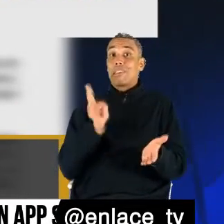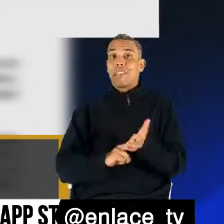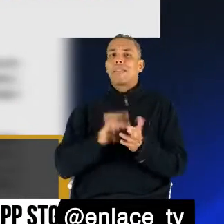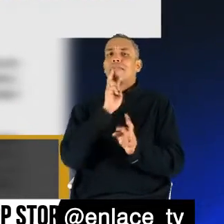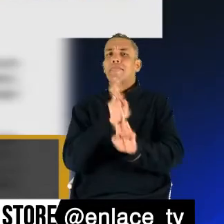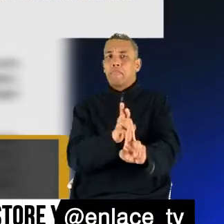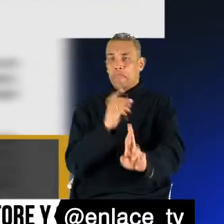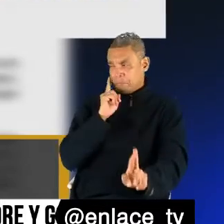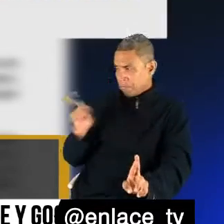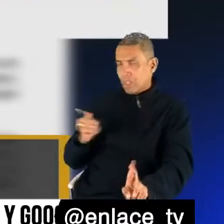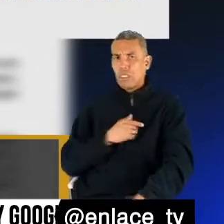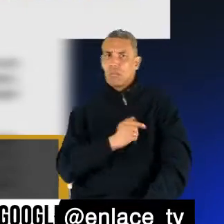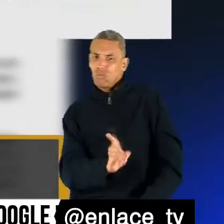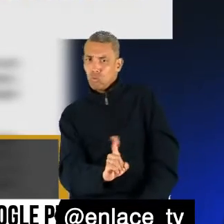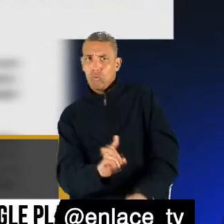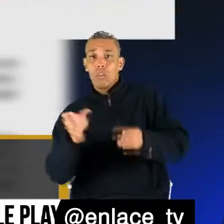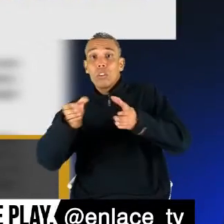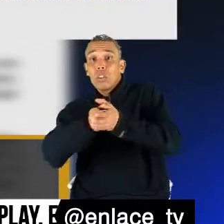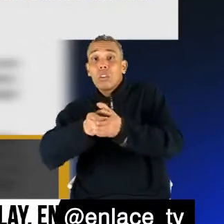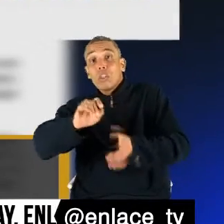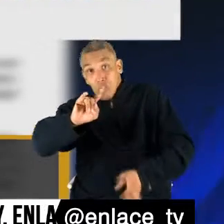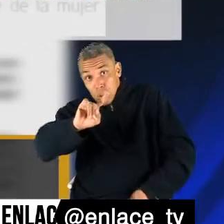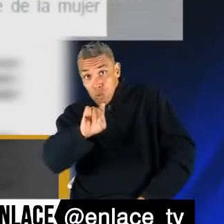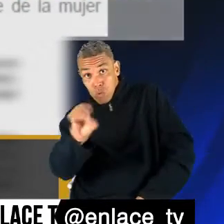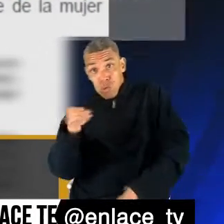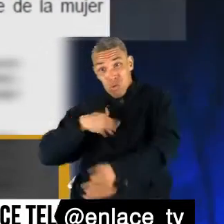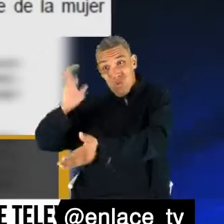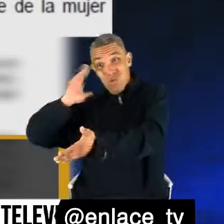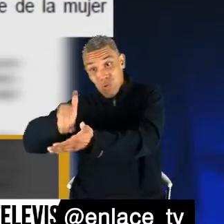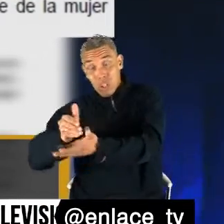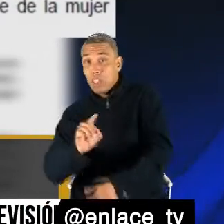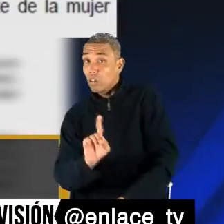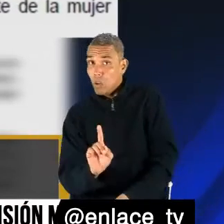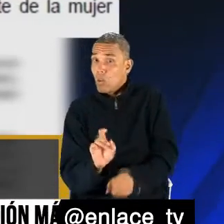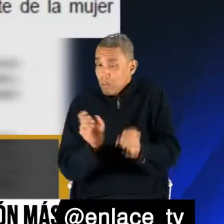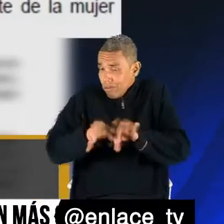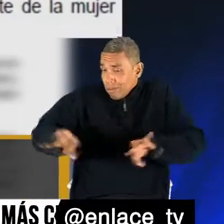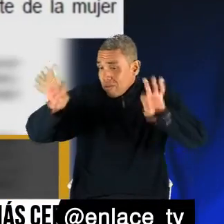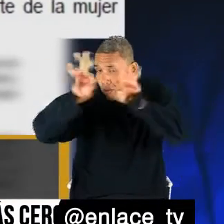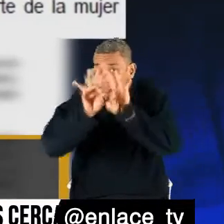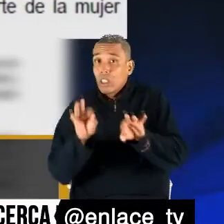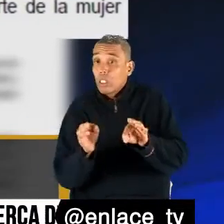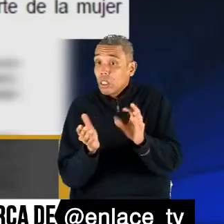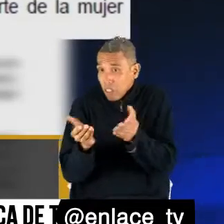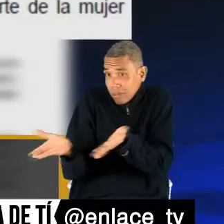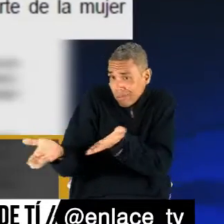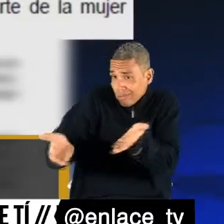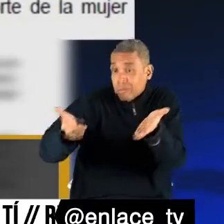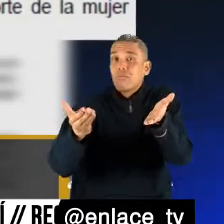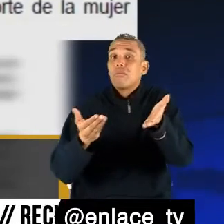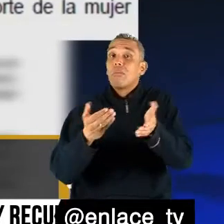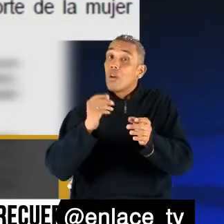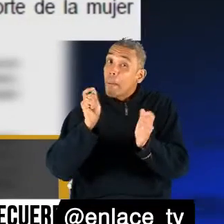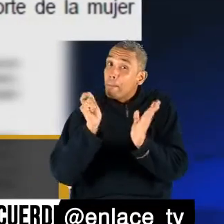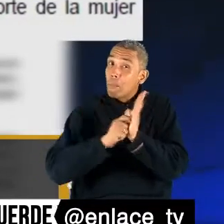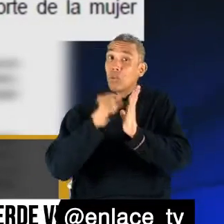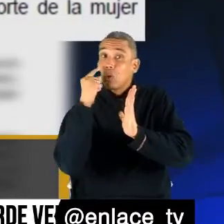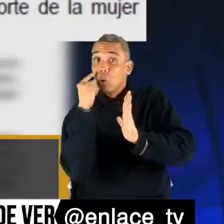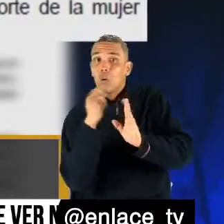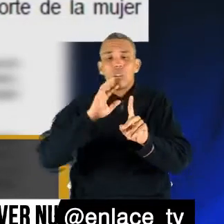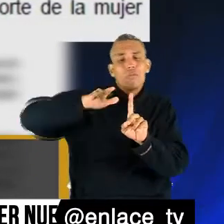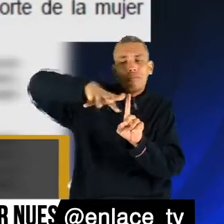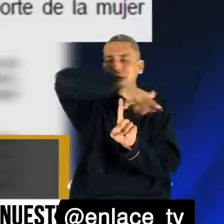el principio de la seguridad como prioridad en el trabajo. De igual forma, aseguran que Ecopetrol promueve y garantiza la protección y defensa